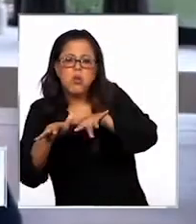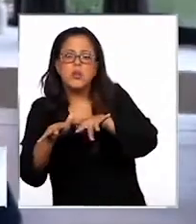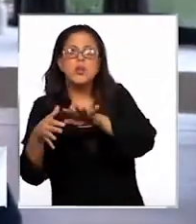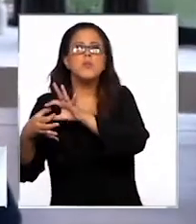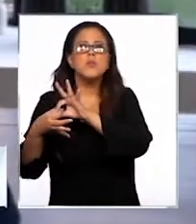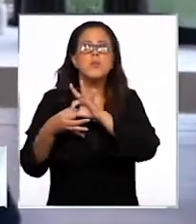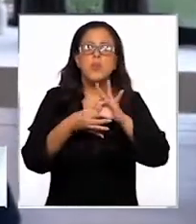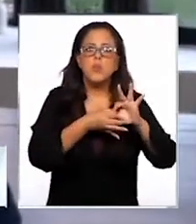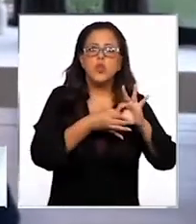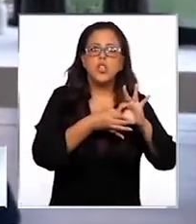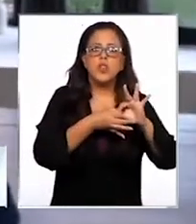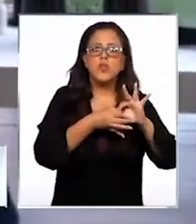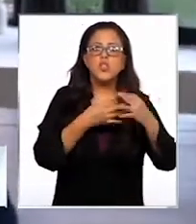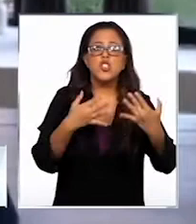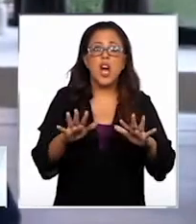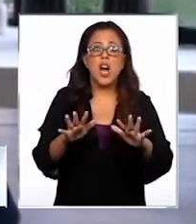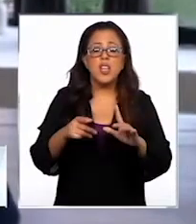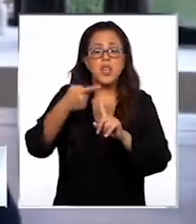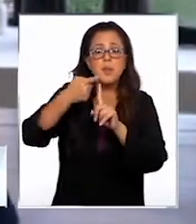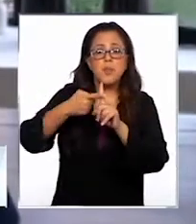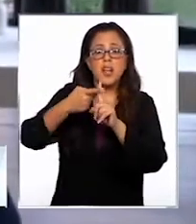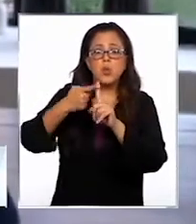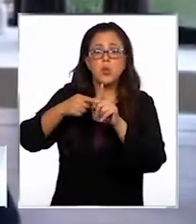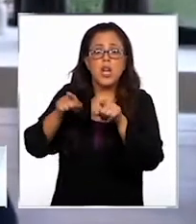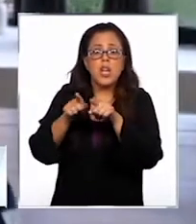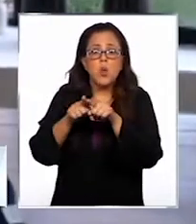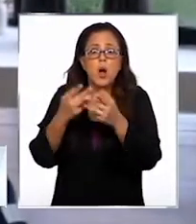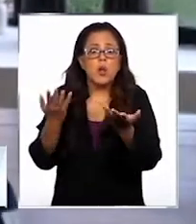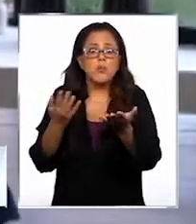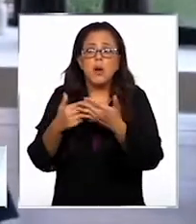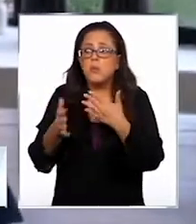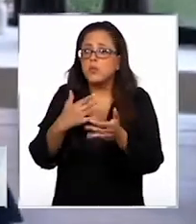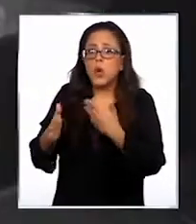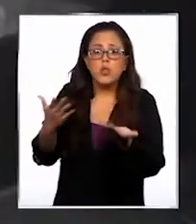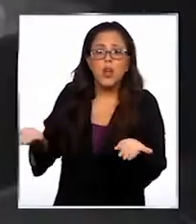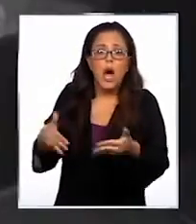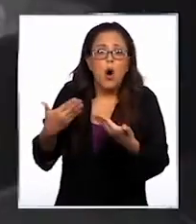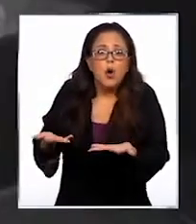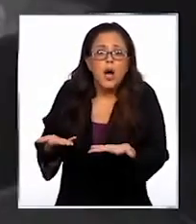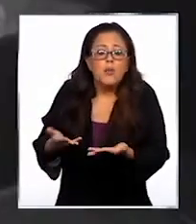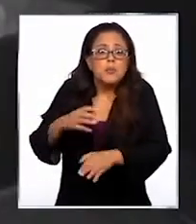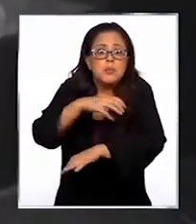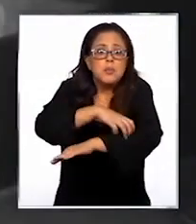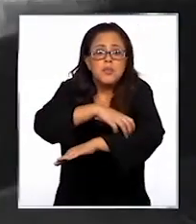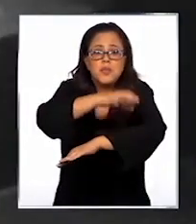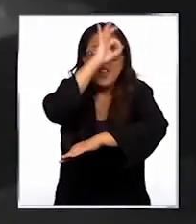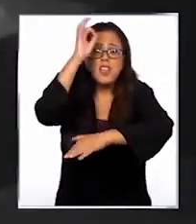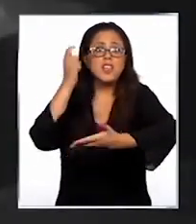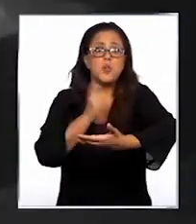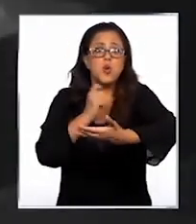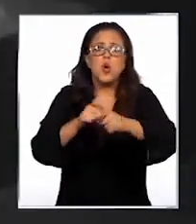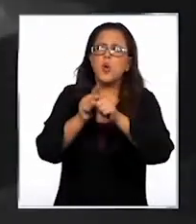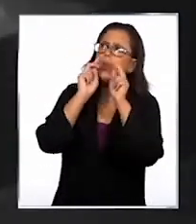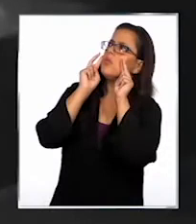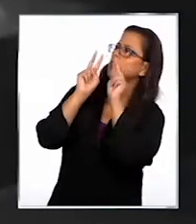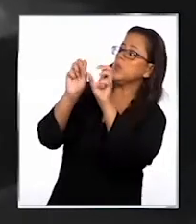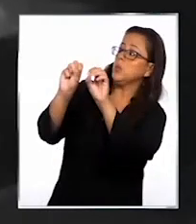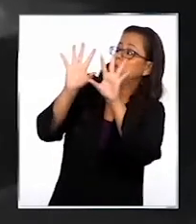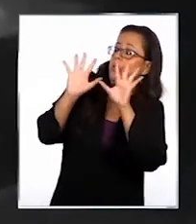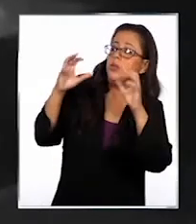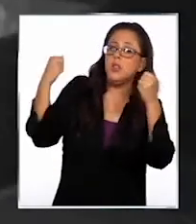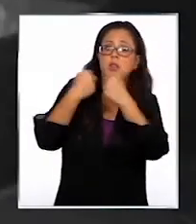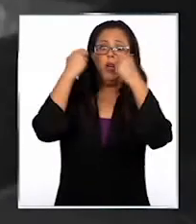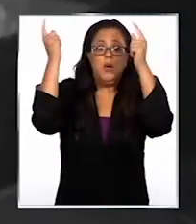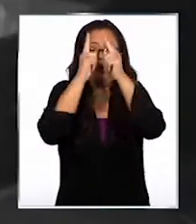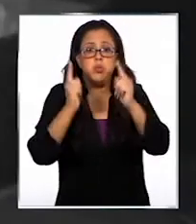costa gracias a que el centro de altas presiones está veraneando en Temuco prácticamente. Fenómeno natural que sorprendió y maravilló particularmente por